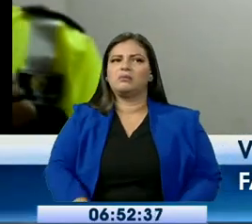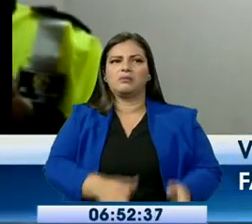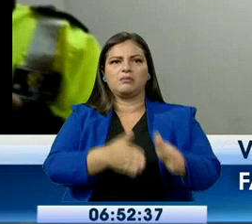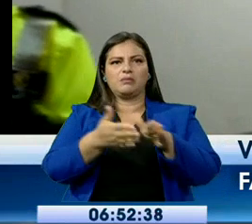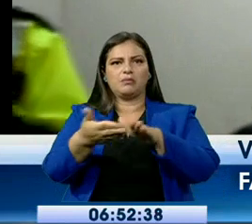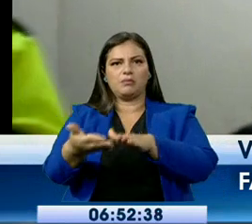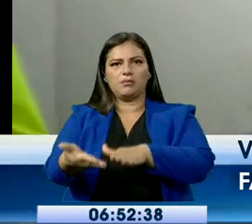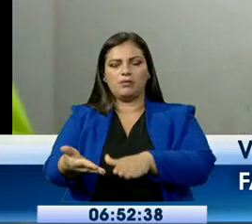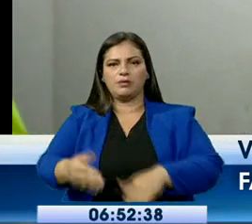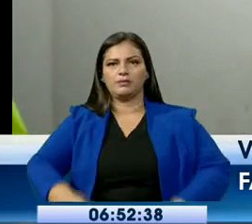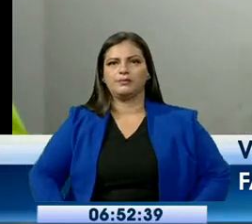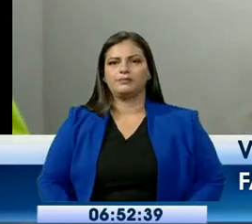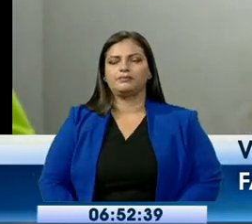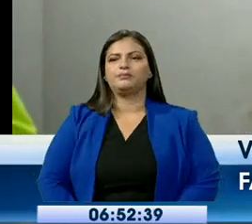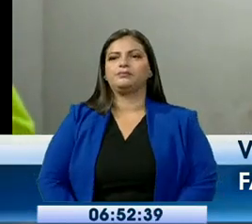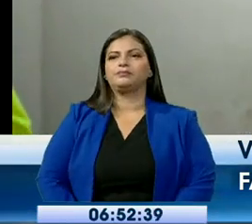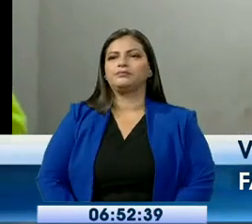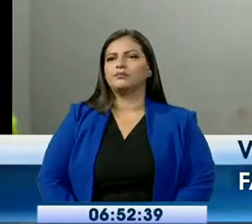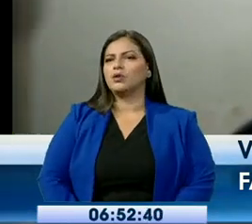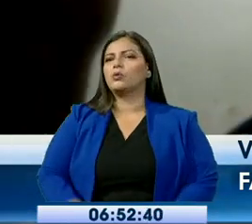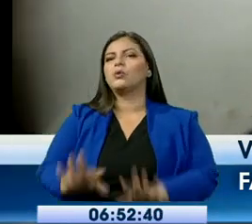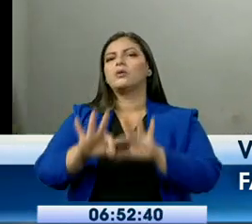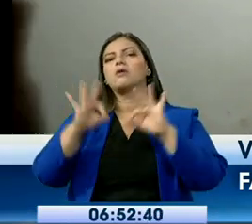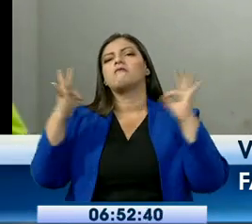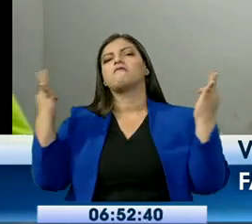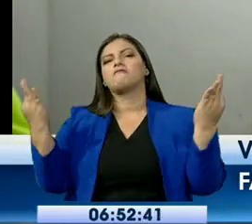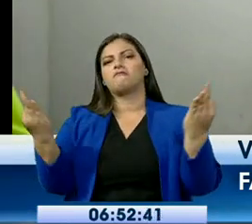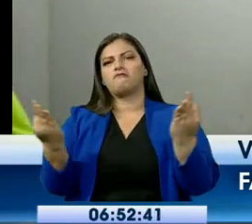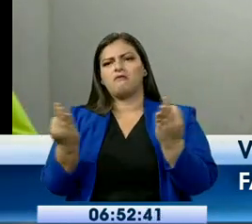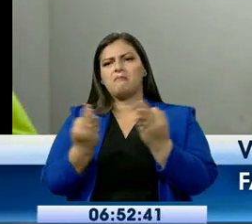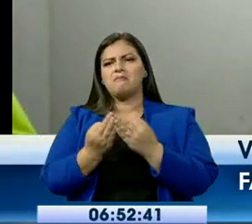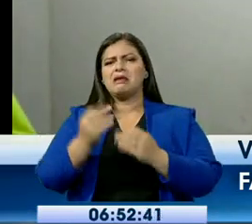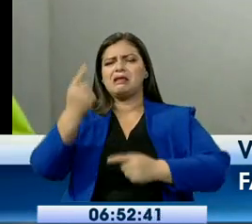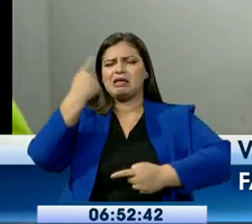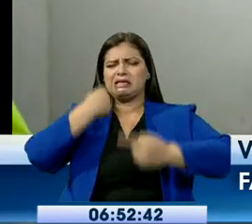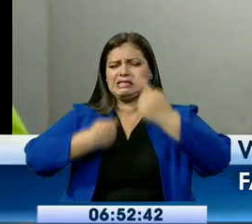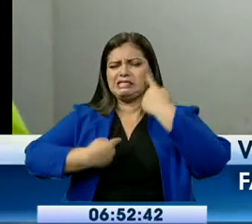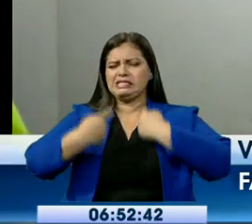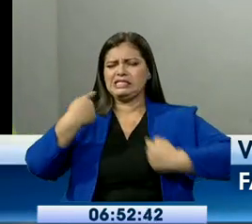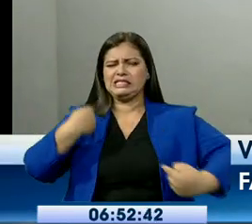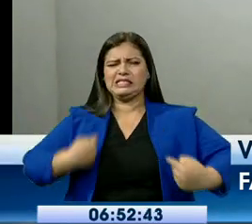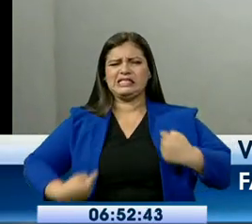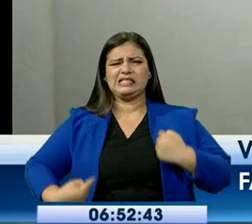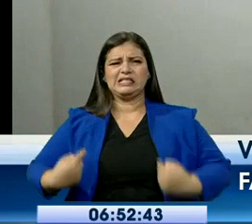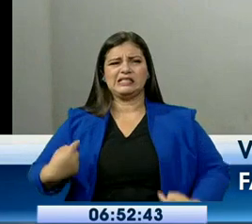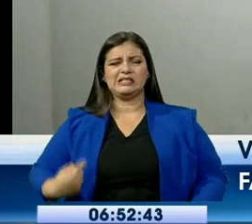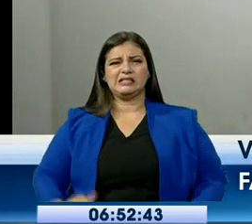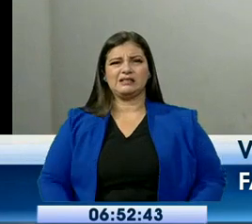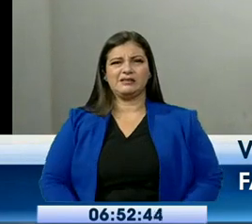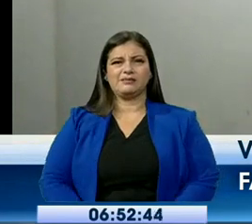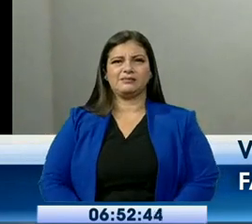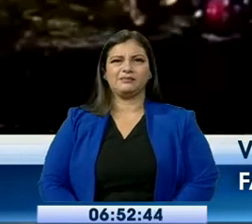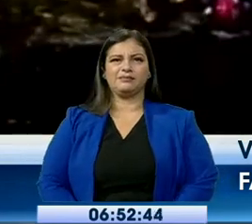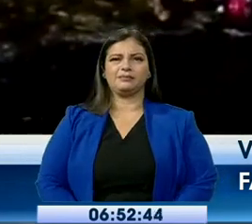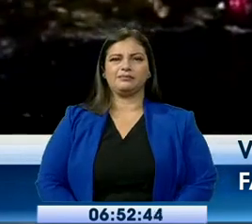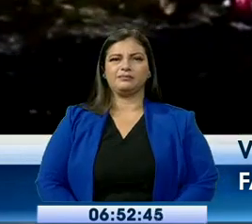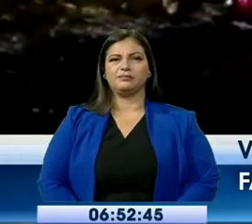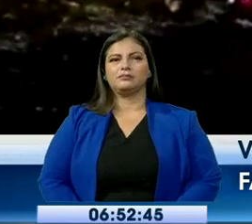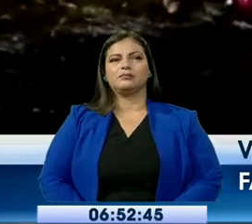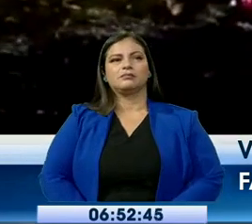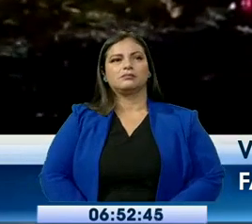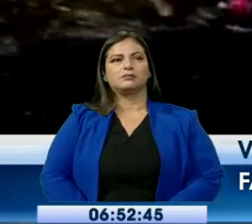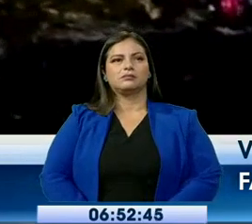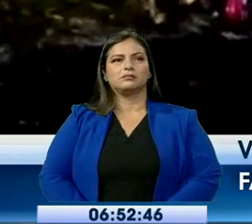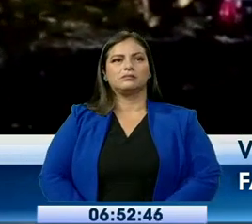señora es la hermana del señor, todos son familiares. Y la otra chica que está muerta aquí también es hija de la señora que está fallecida ahí. Los